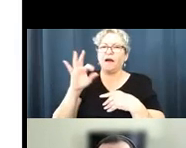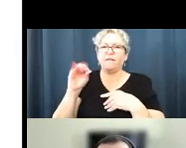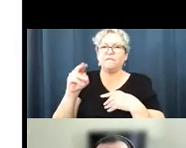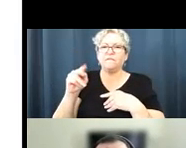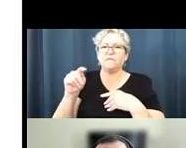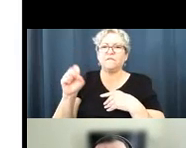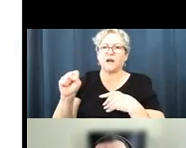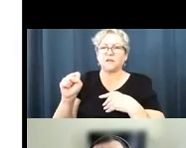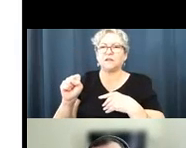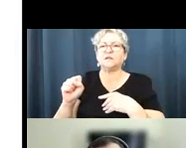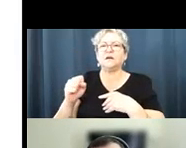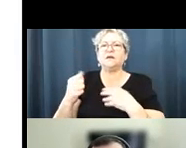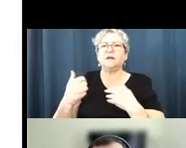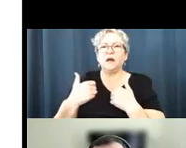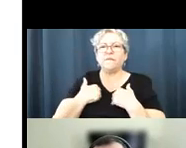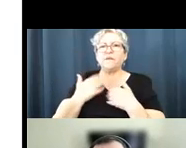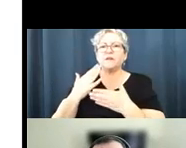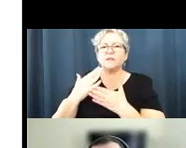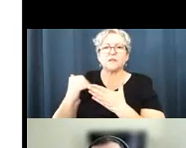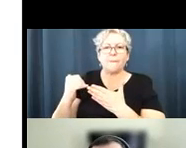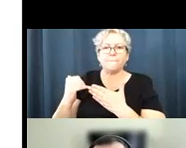flexibilización de la letra y las letras y los colores que va a usar.